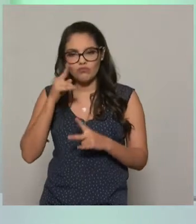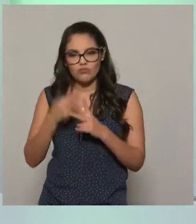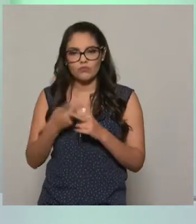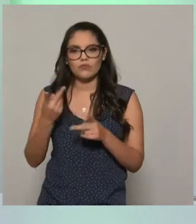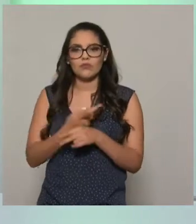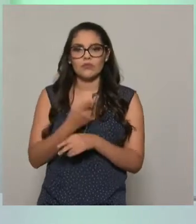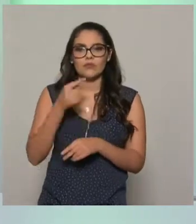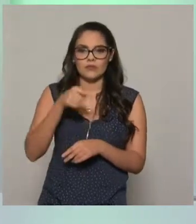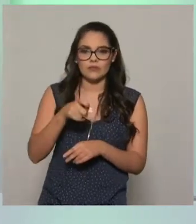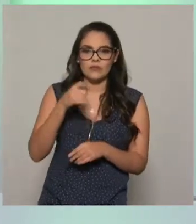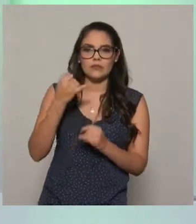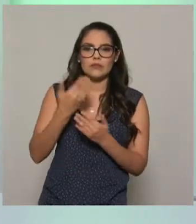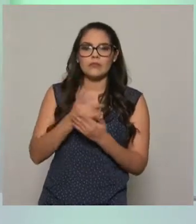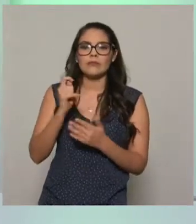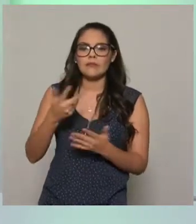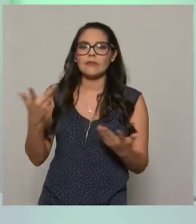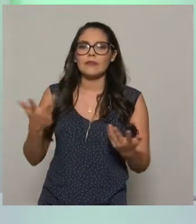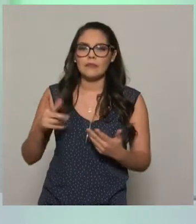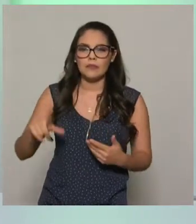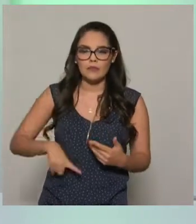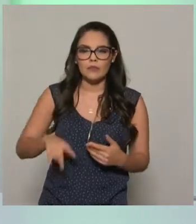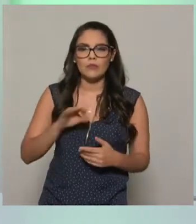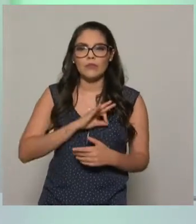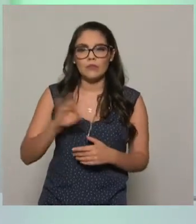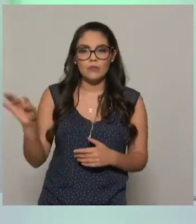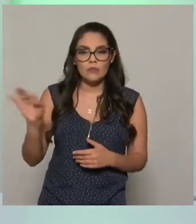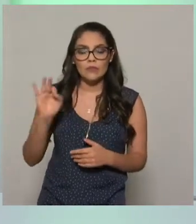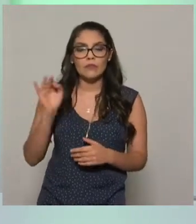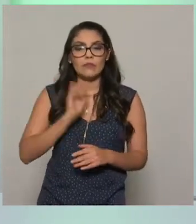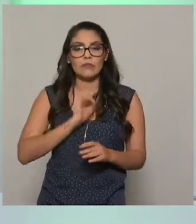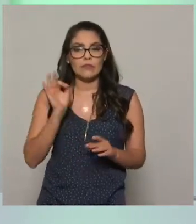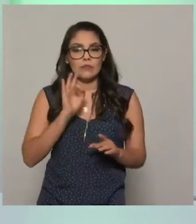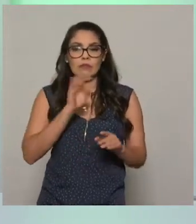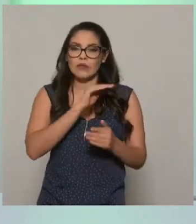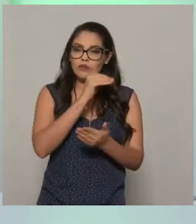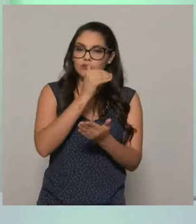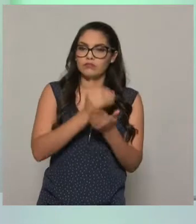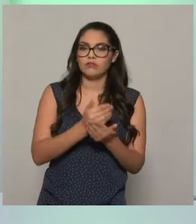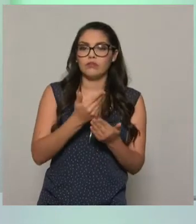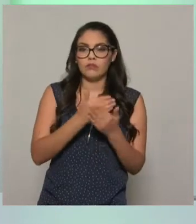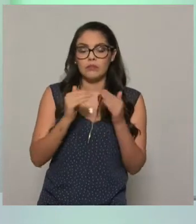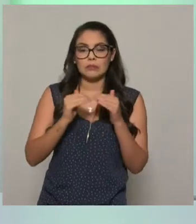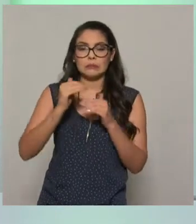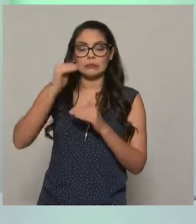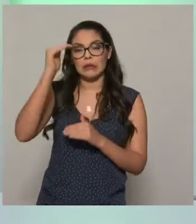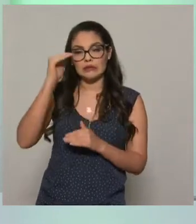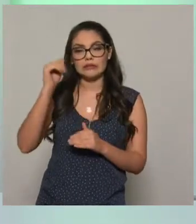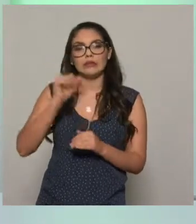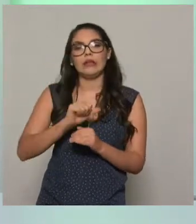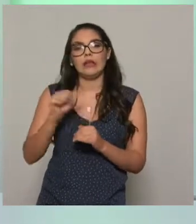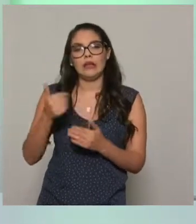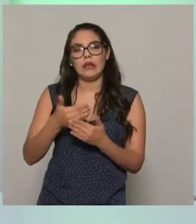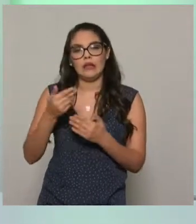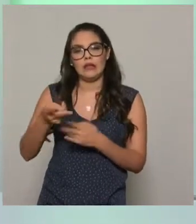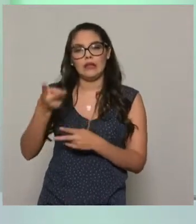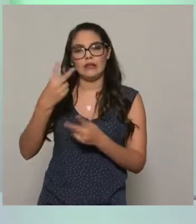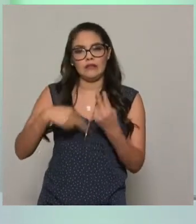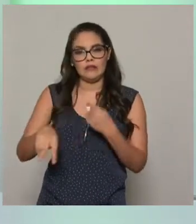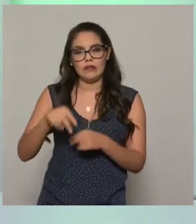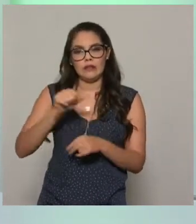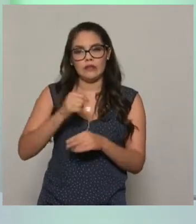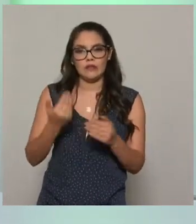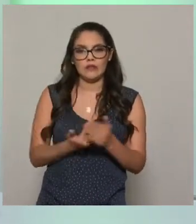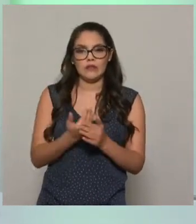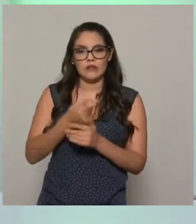incidentes viales y qué está haciendo el gobierno para intentar detener esta cifra que va en aumento, hemos convocado esta mañana a